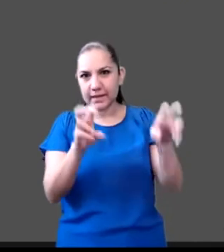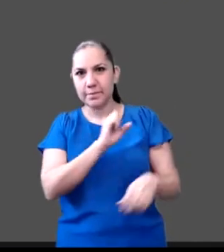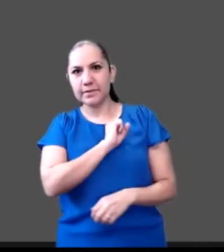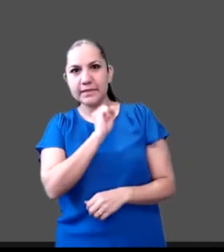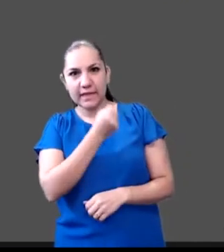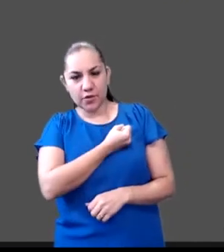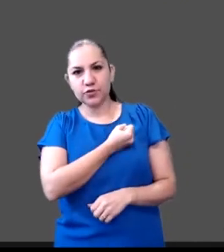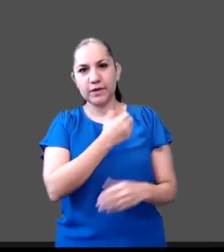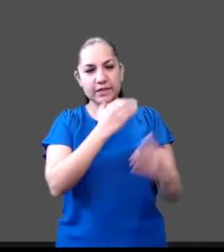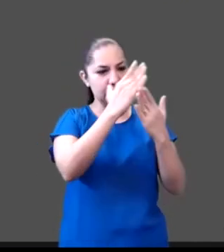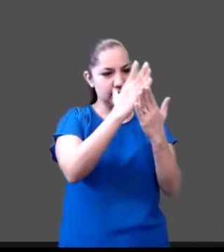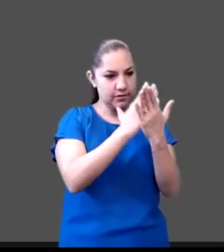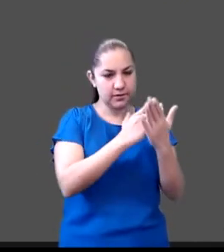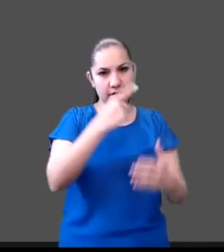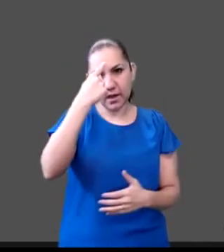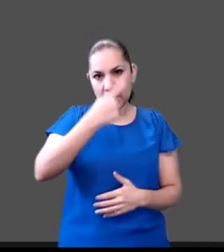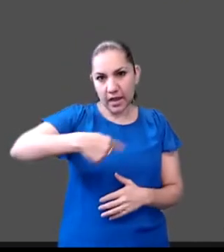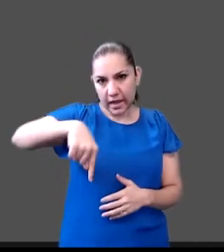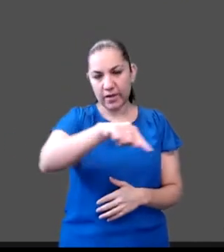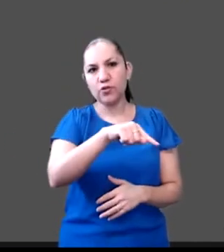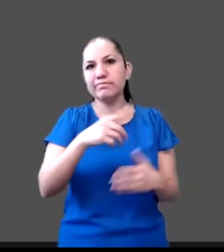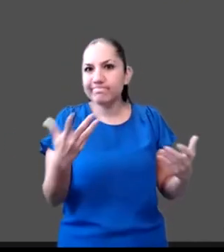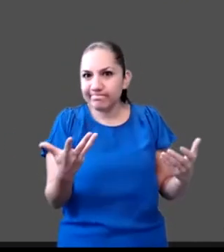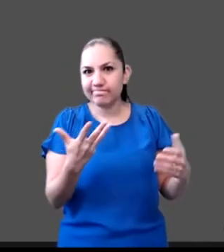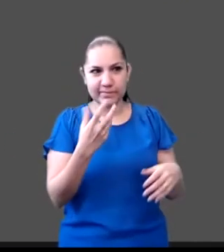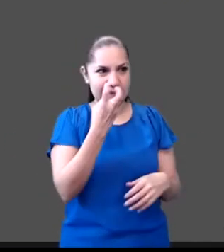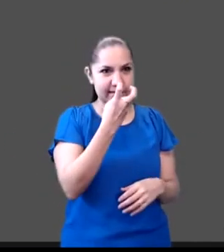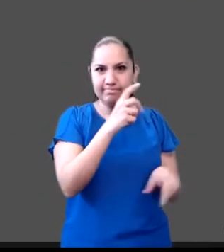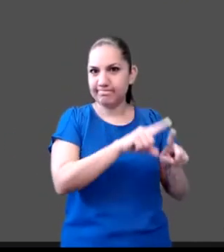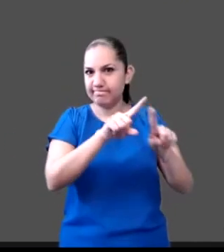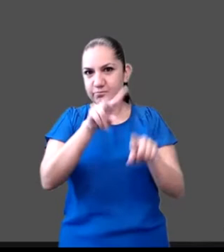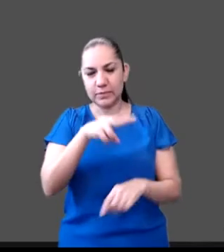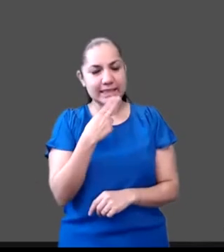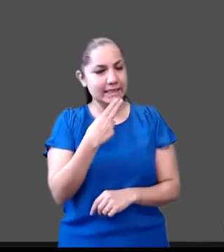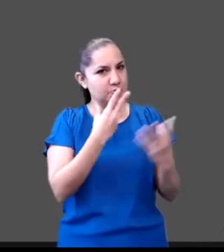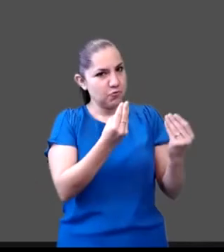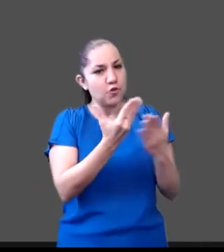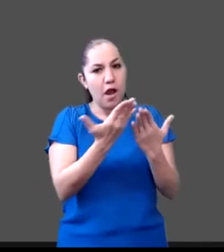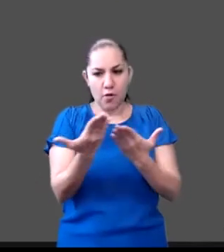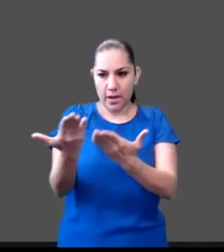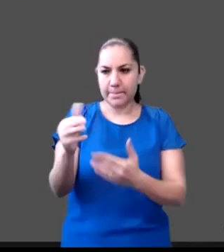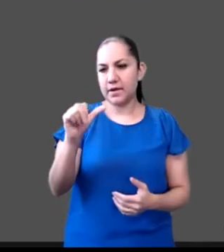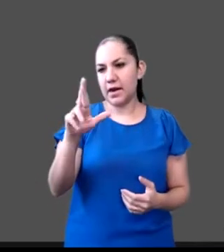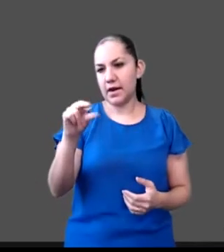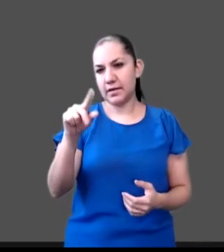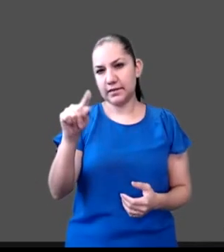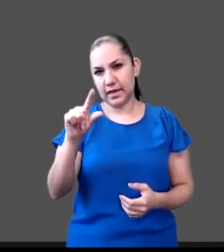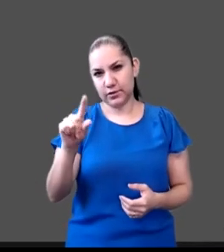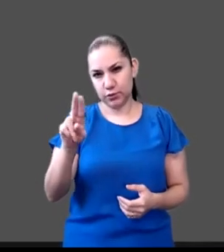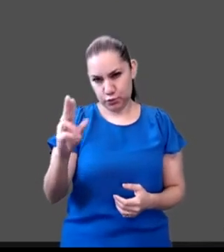salud mental, de salud socioemocional, que fueron muy, muy enriquecedoras. Aranzazú, por favor. Muchísimas gracias,